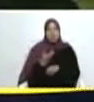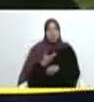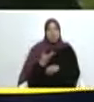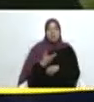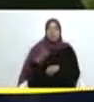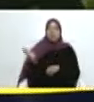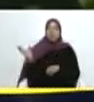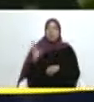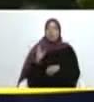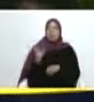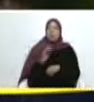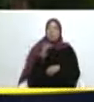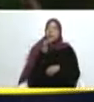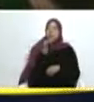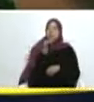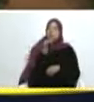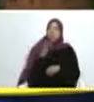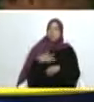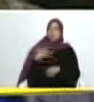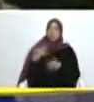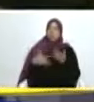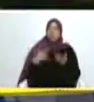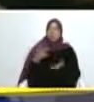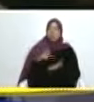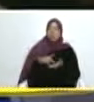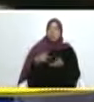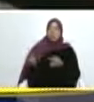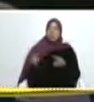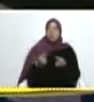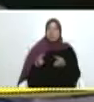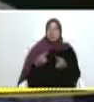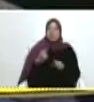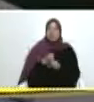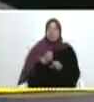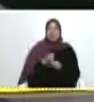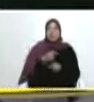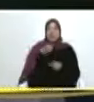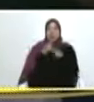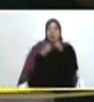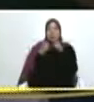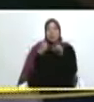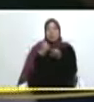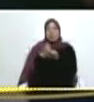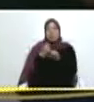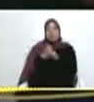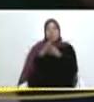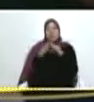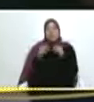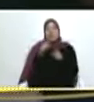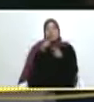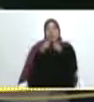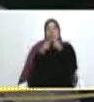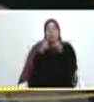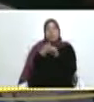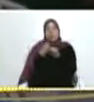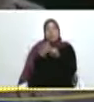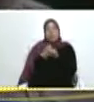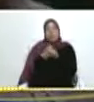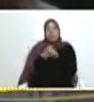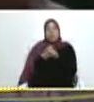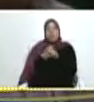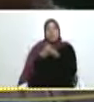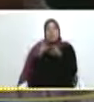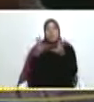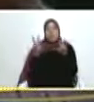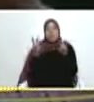Caracas con Supra Caracas, pudimos sentarnos a discutir y a diagnosticar a consultarnos unos a otros cuáles son los